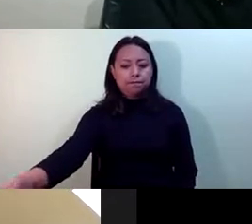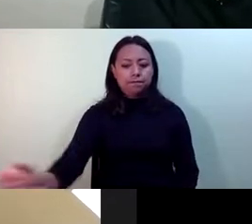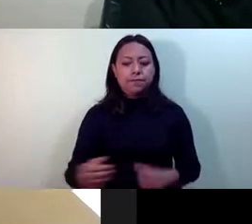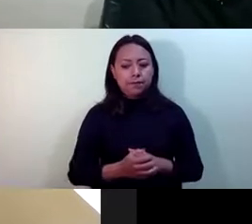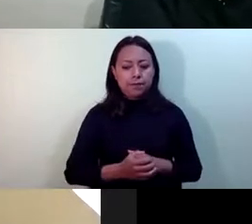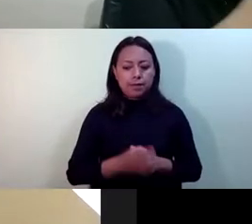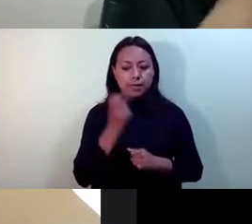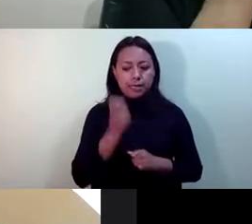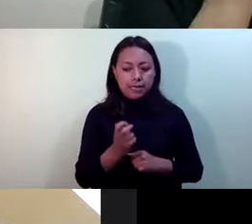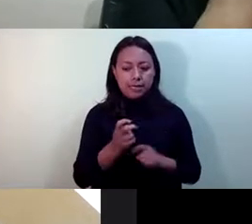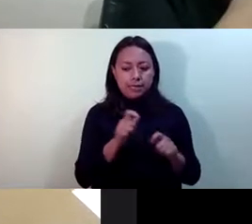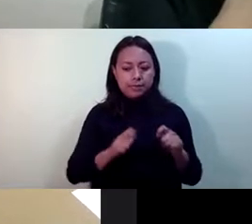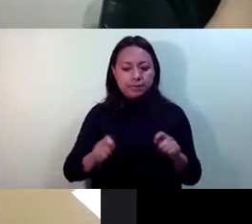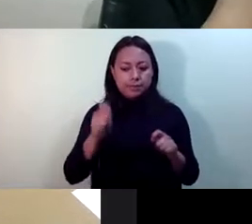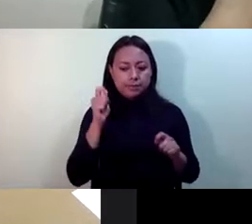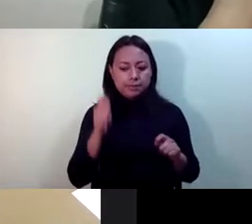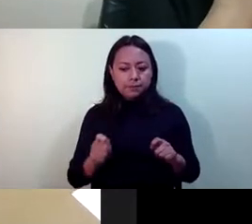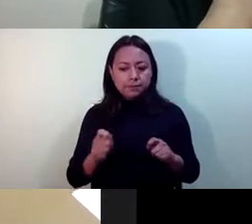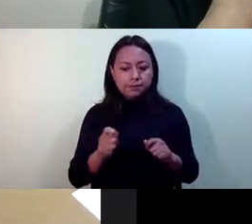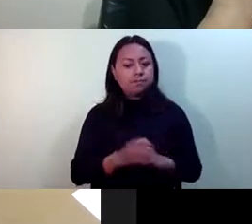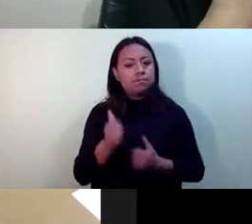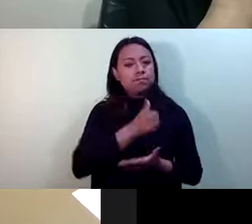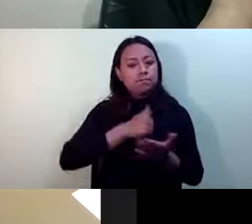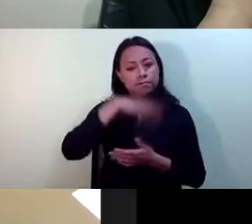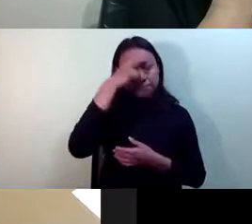la Ciudad de México, el Tribunal Electoral,